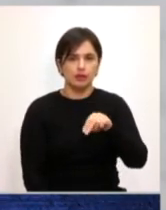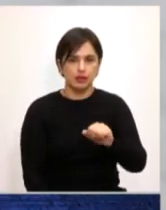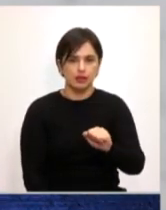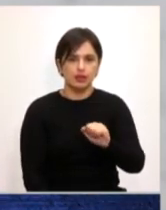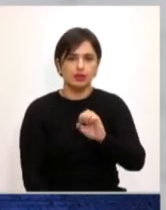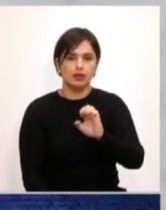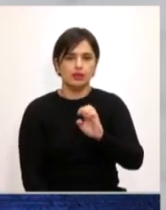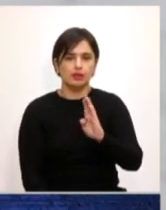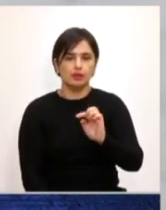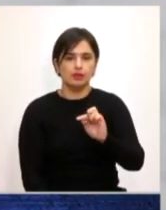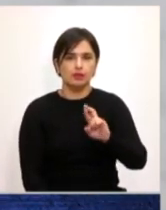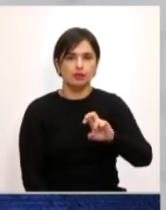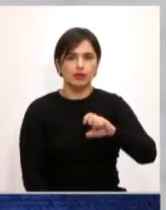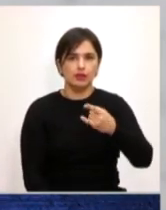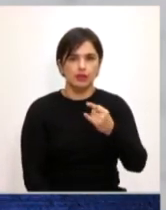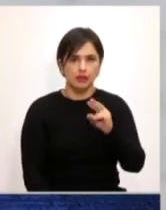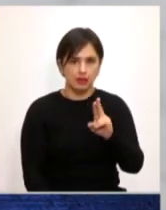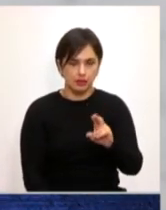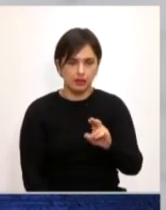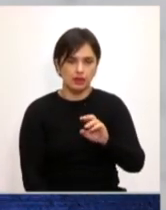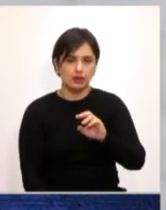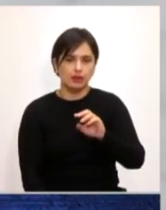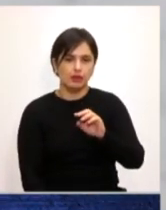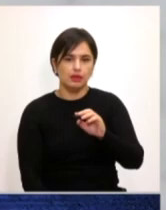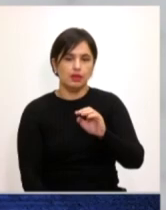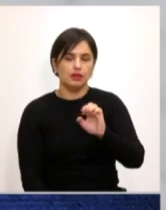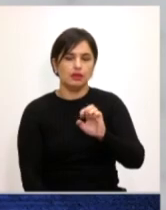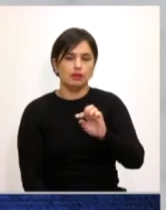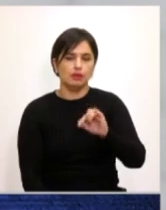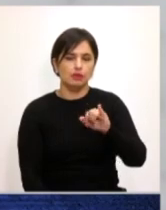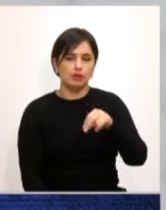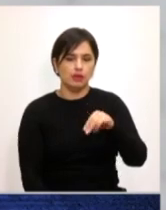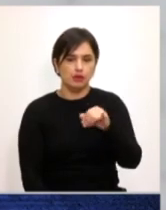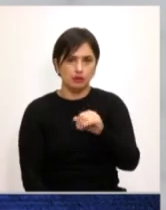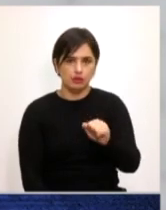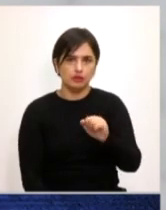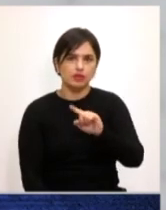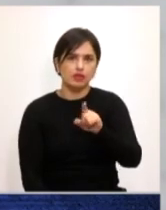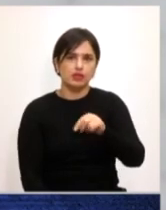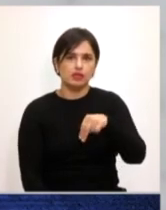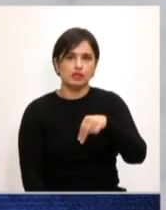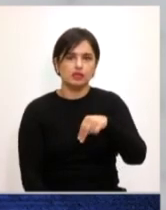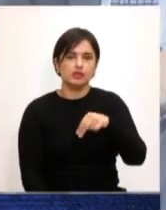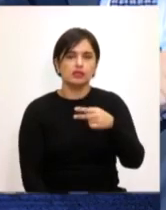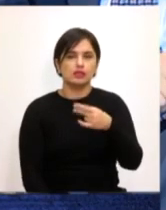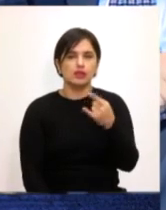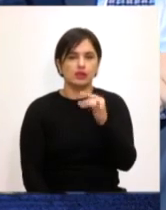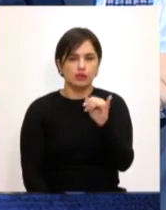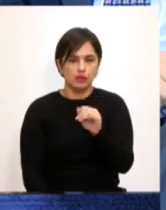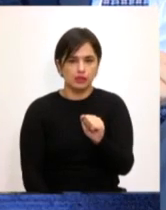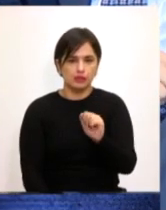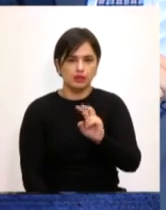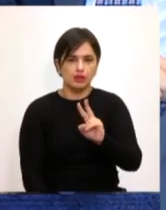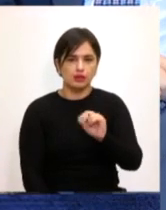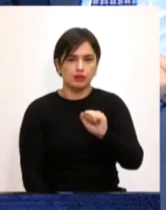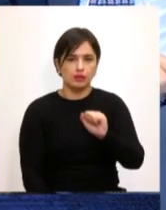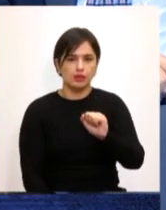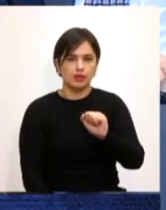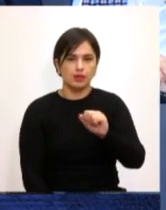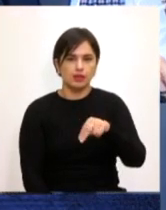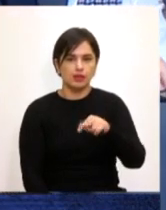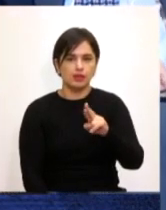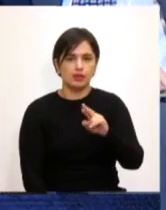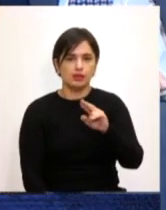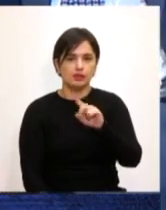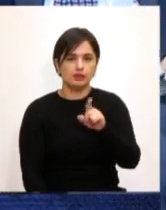y de los senadores Fidel Espinosa, Gustavo Sangüesa y Enrique Van Rysselberghe, cuyo propósito es restablecer la posibilidad de